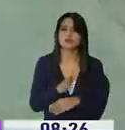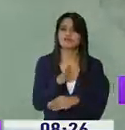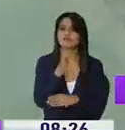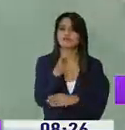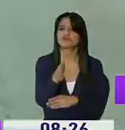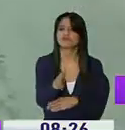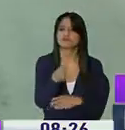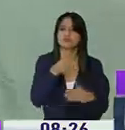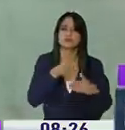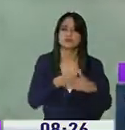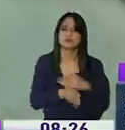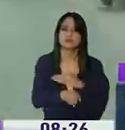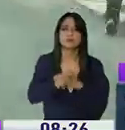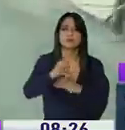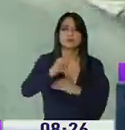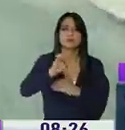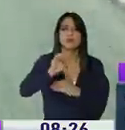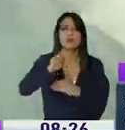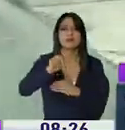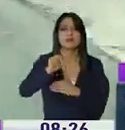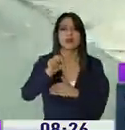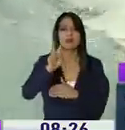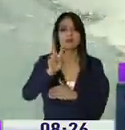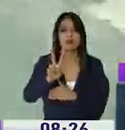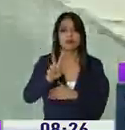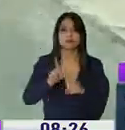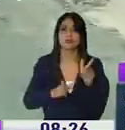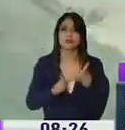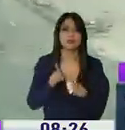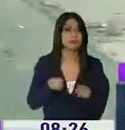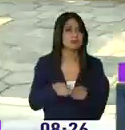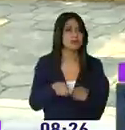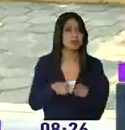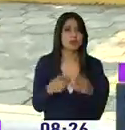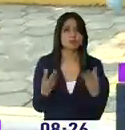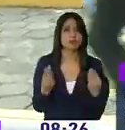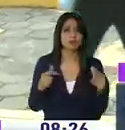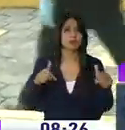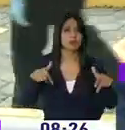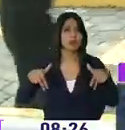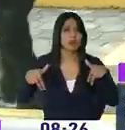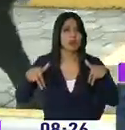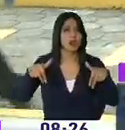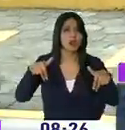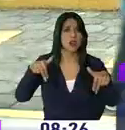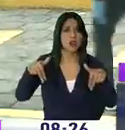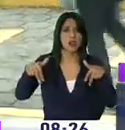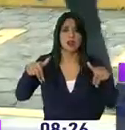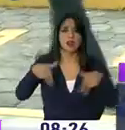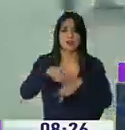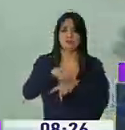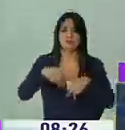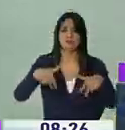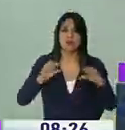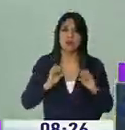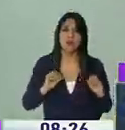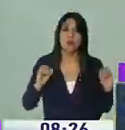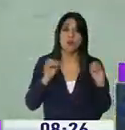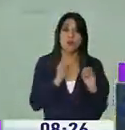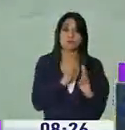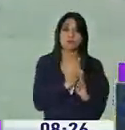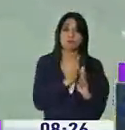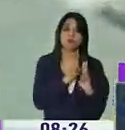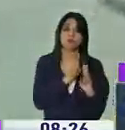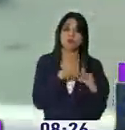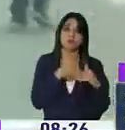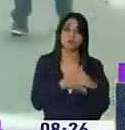de la entrada a la Mena 2, la afluencia de gente era visible. Muchas personas caminando por las calles, otras haciendo filas